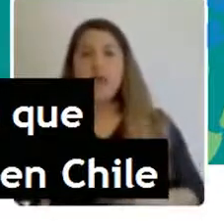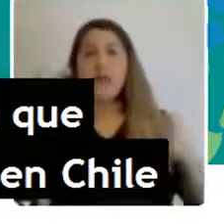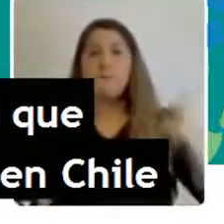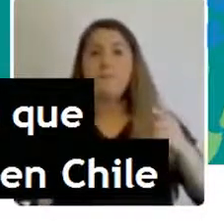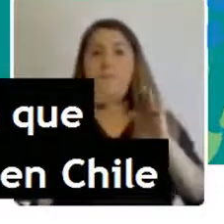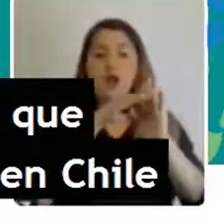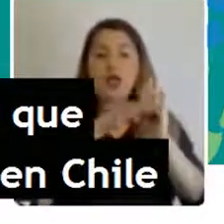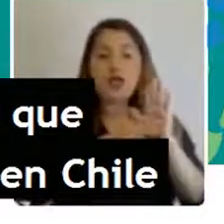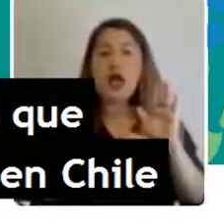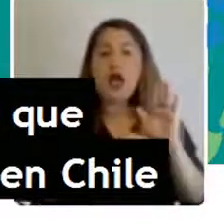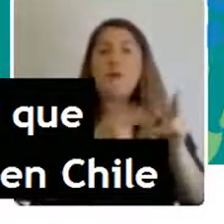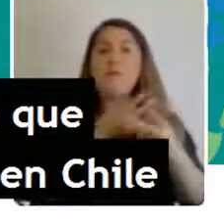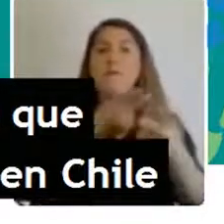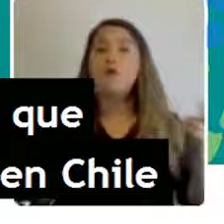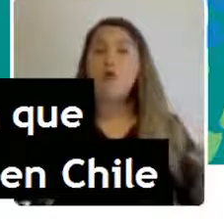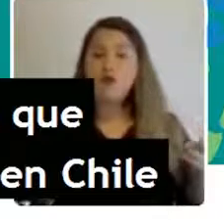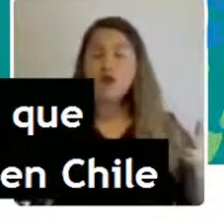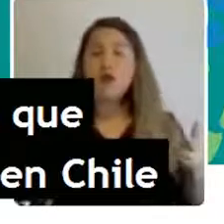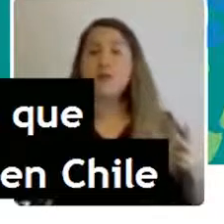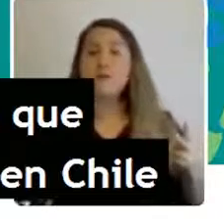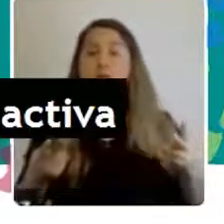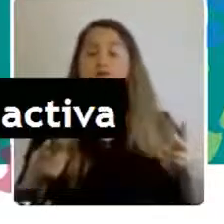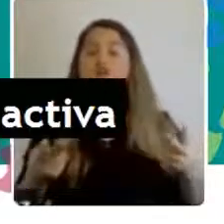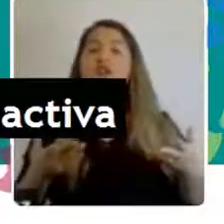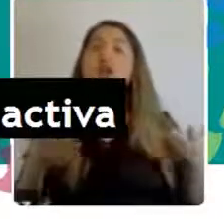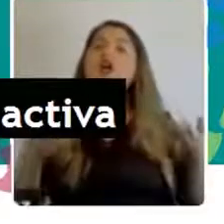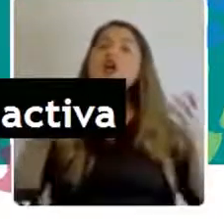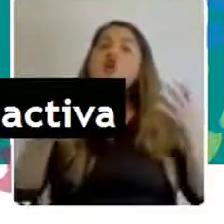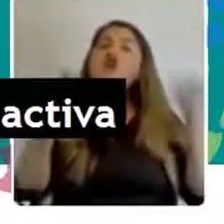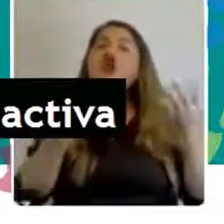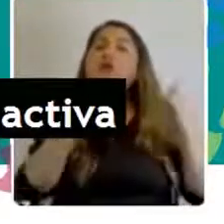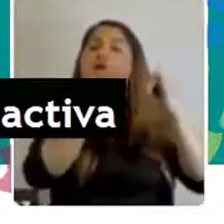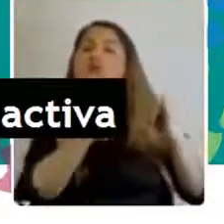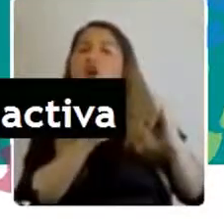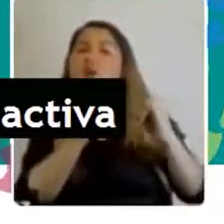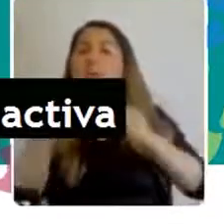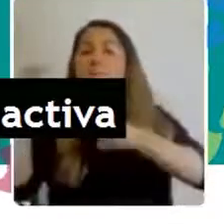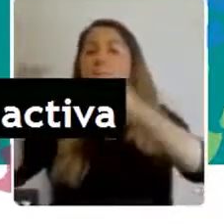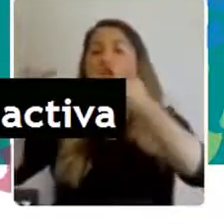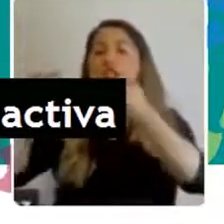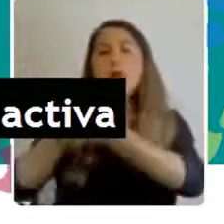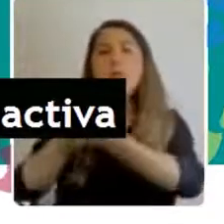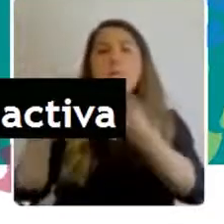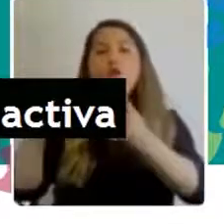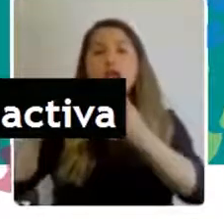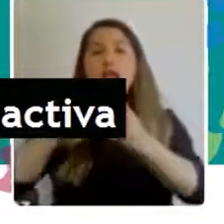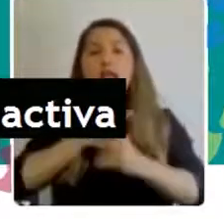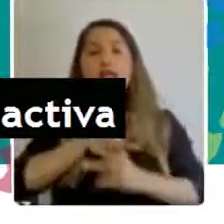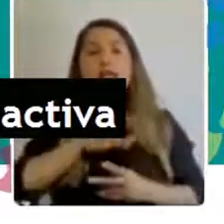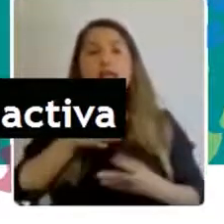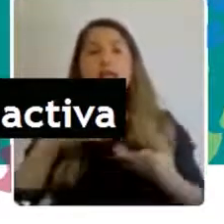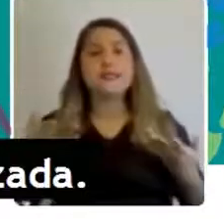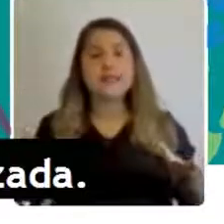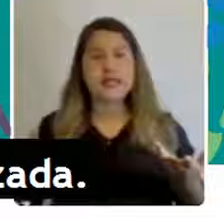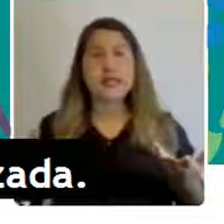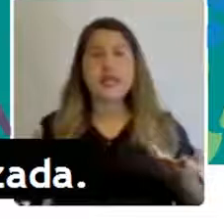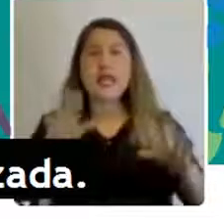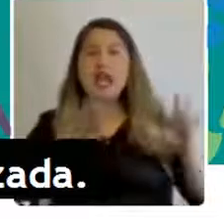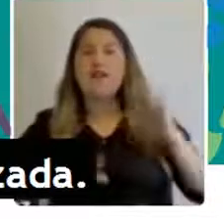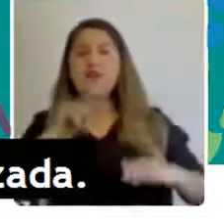forma en que se tomaban decisiones en política pública en Chile era un poco temerosa de la participación activa de